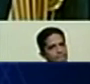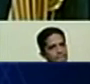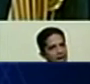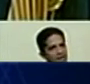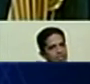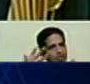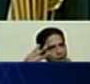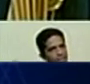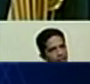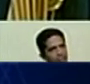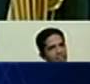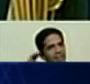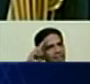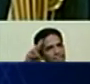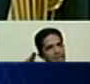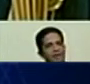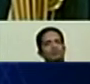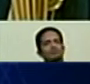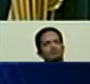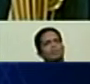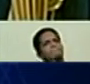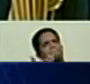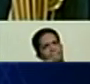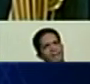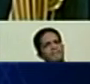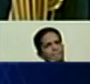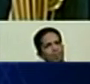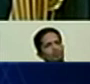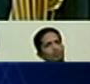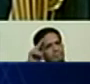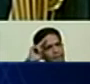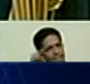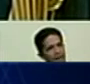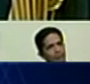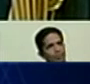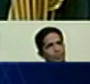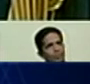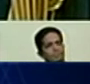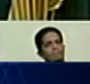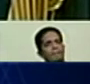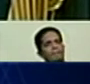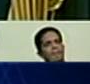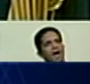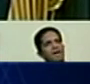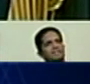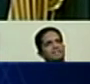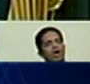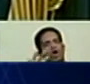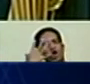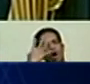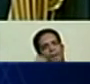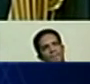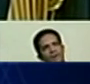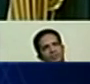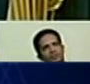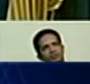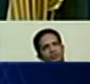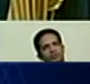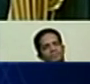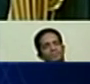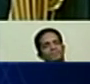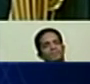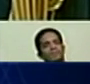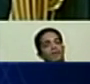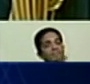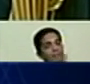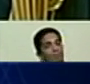lo que pedimos? ¿Qué es lo que pedimos al mundo? Respeto, paz, comprensión, democracia pedimos